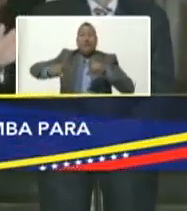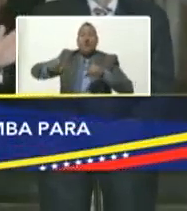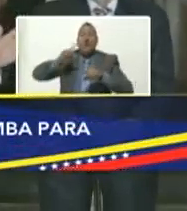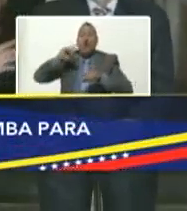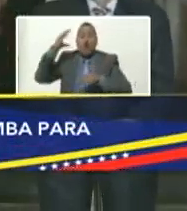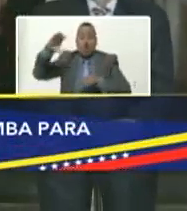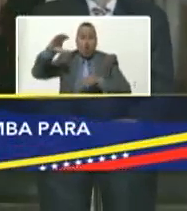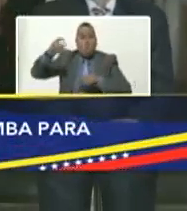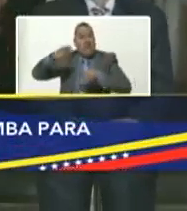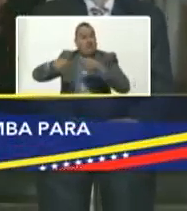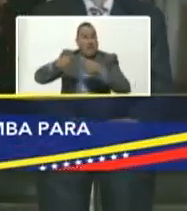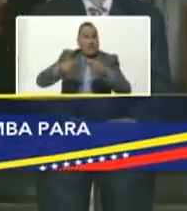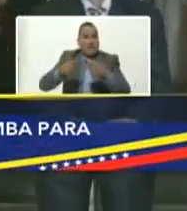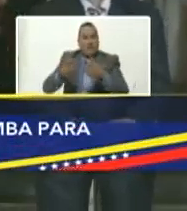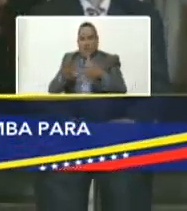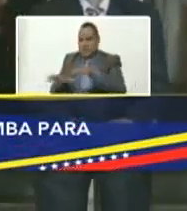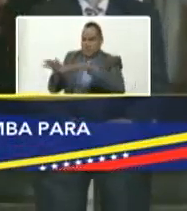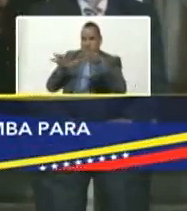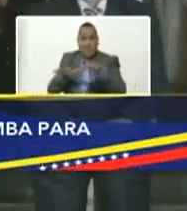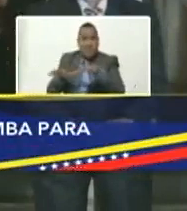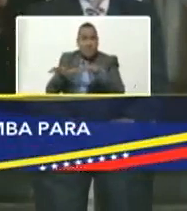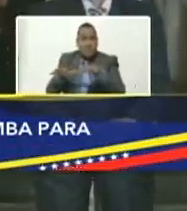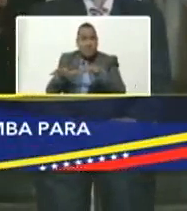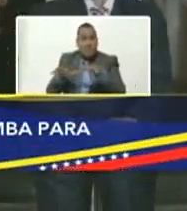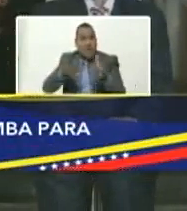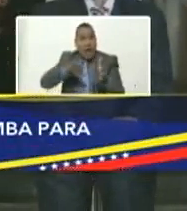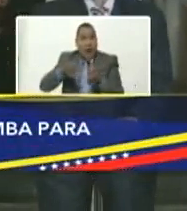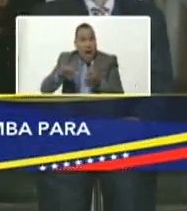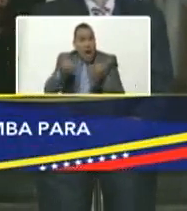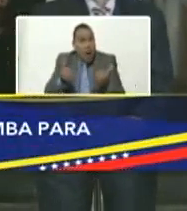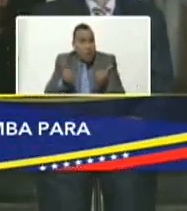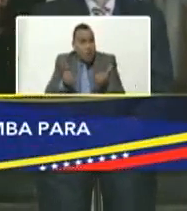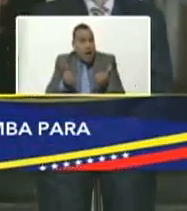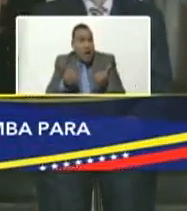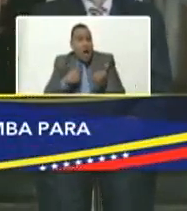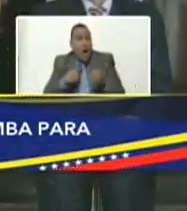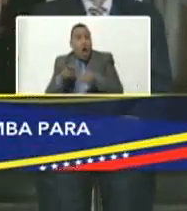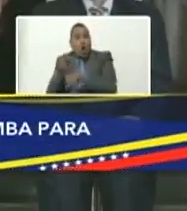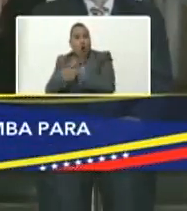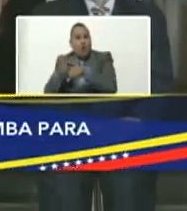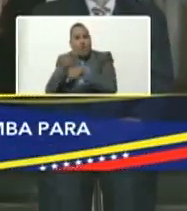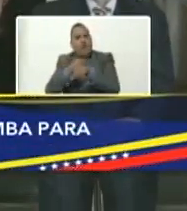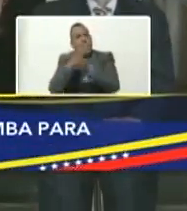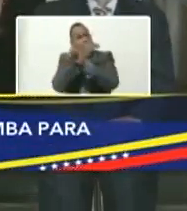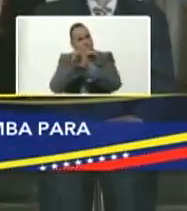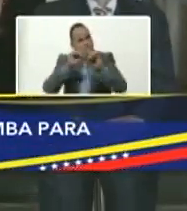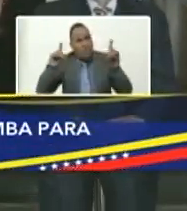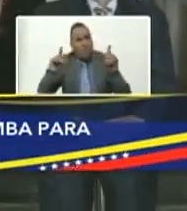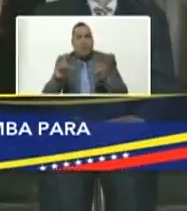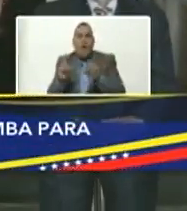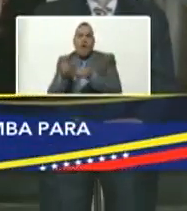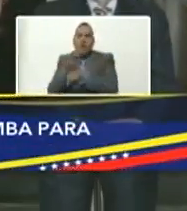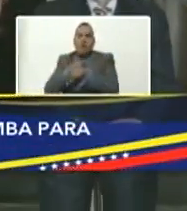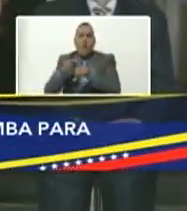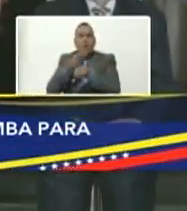Mientras tanto, gobiernos republicanos y gobiernos demócratas